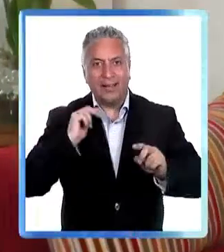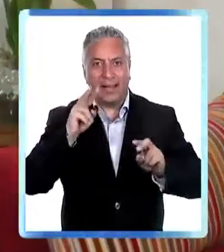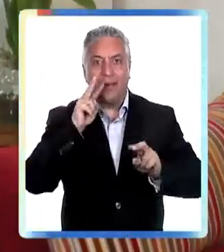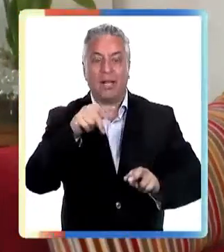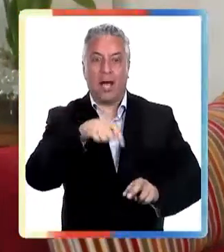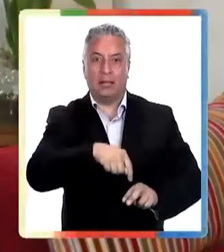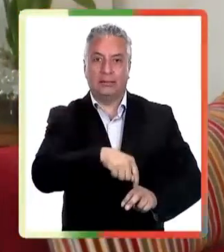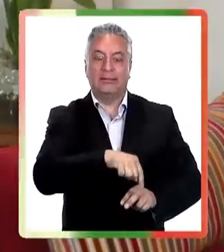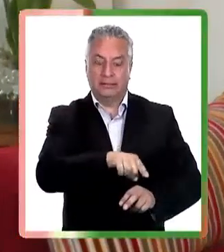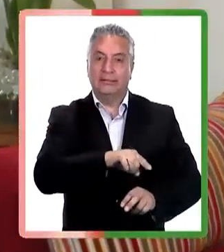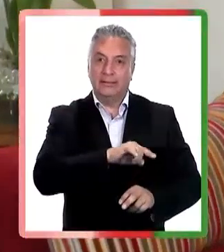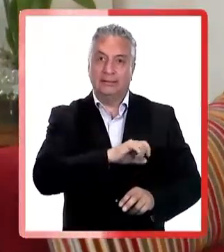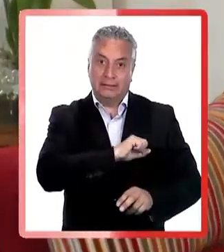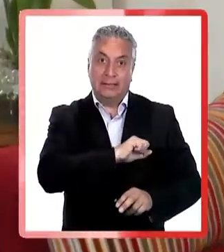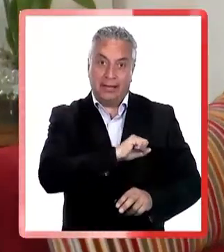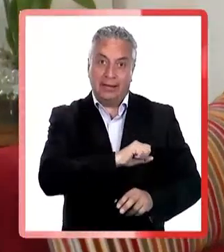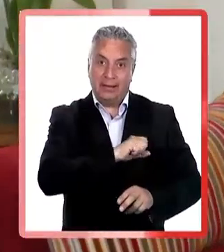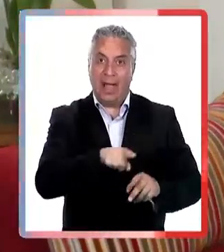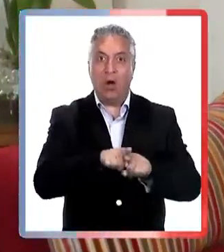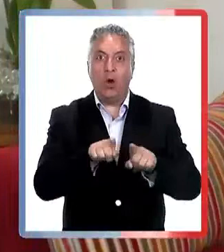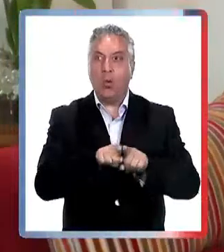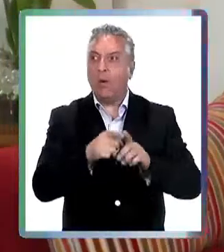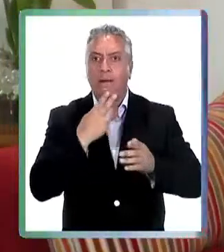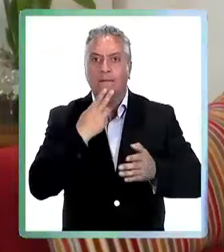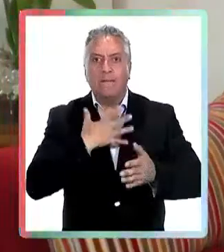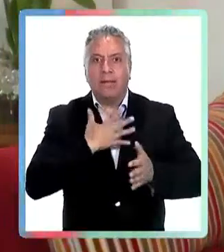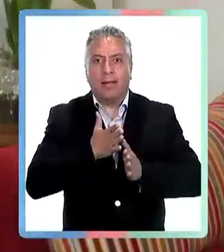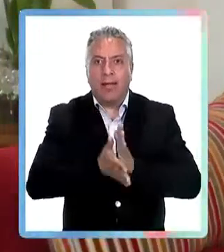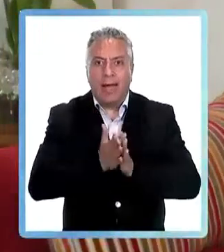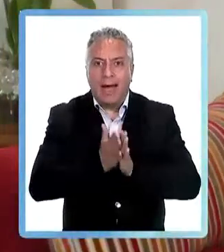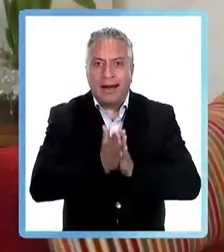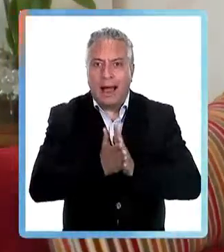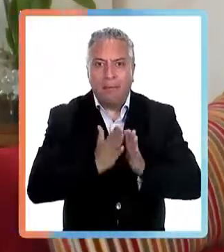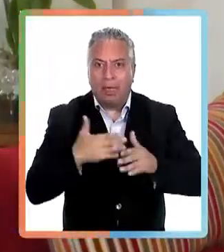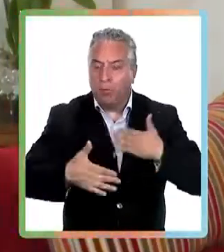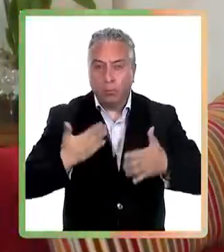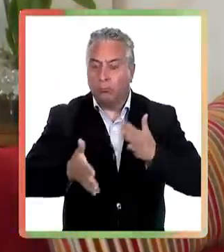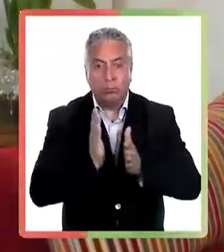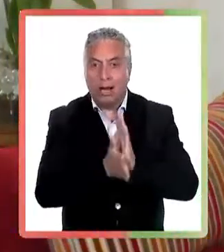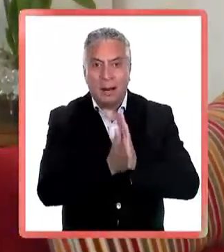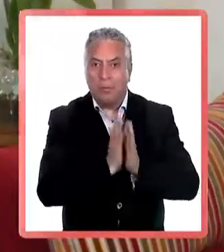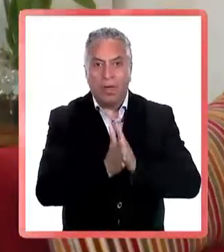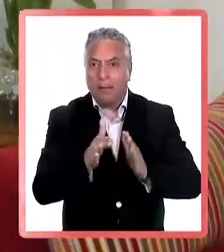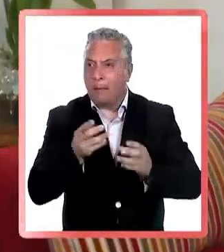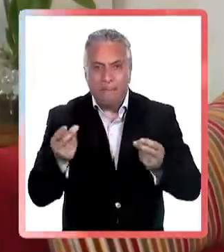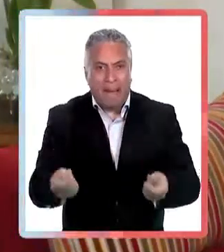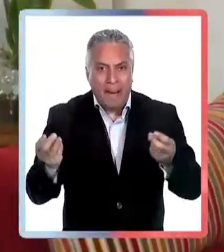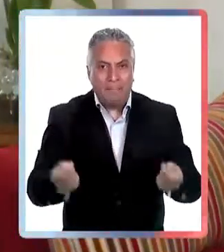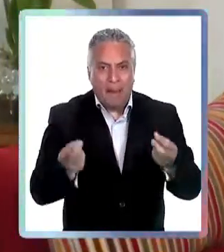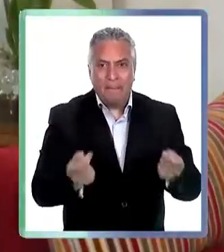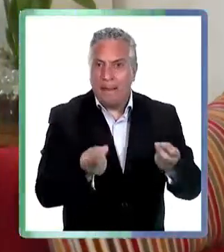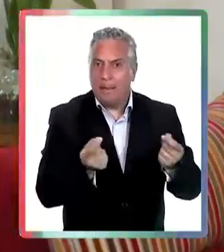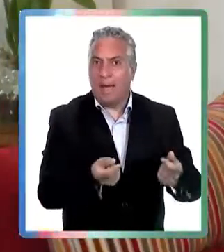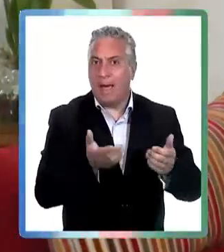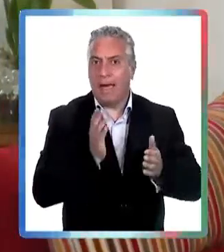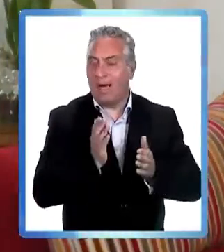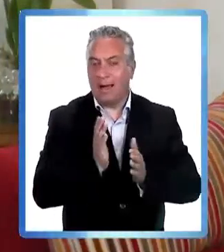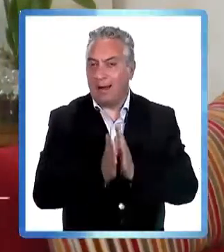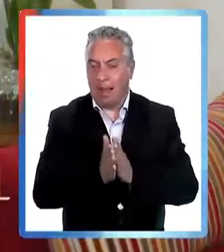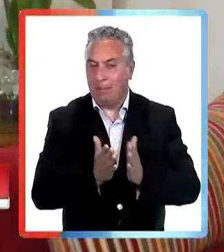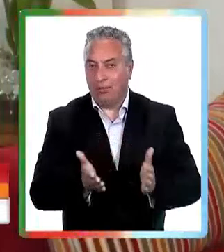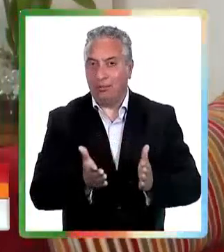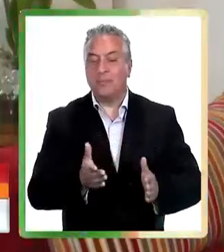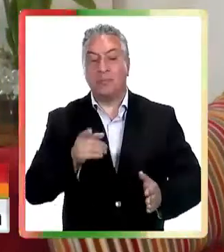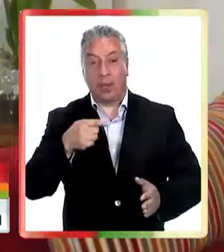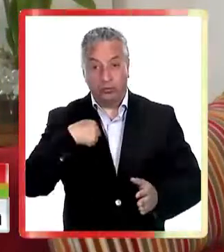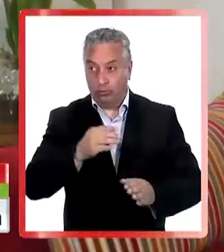ve acá en la capital, que es muy acelerado, es de verdad como todo muy inmediato. En